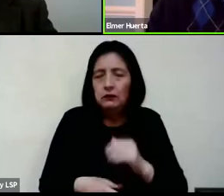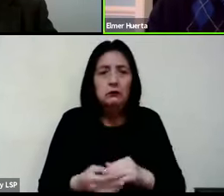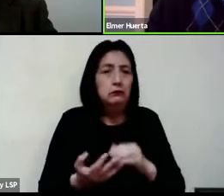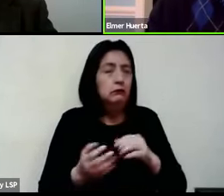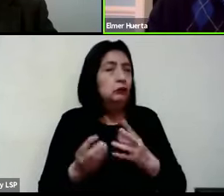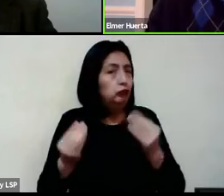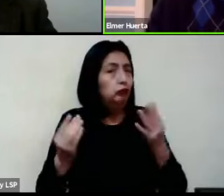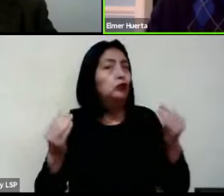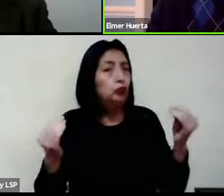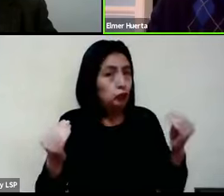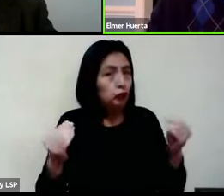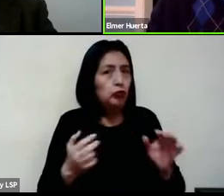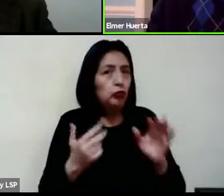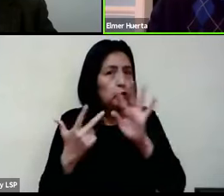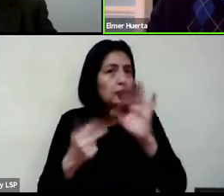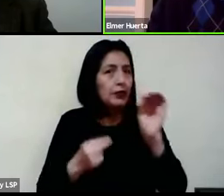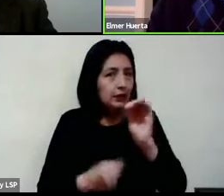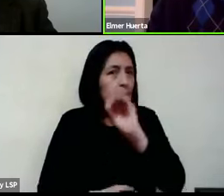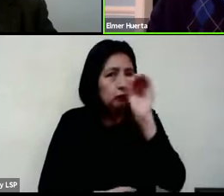mayoría, 80%.